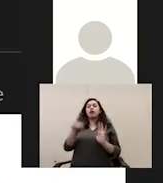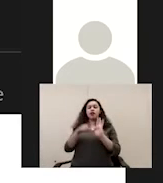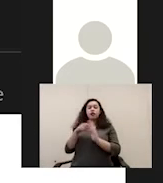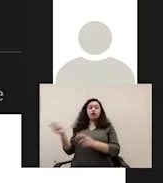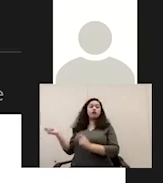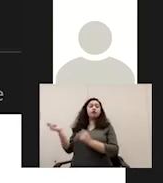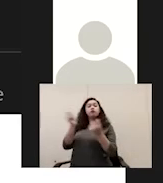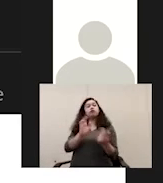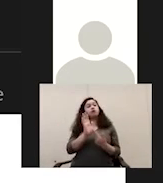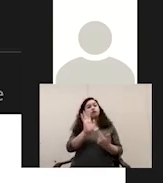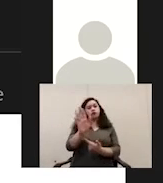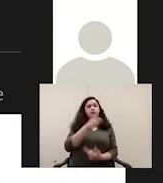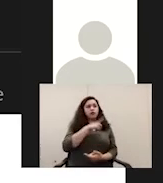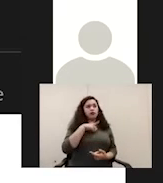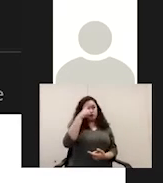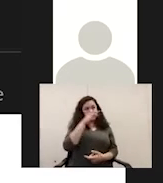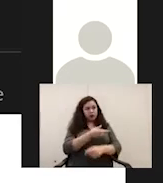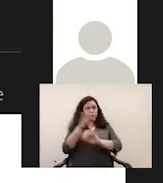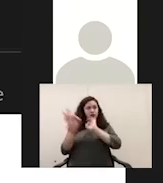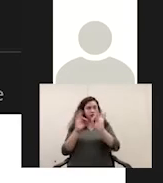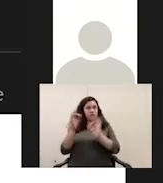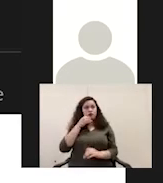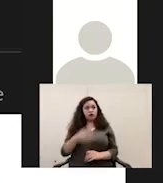tratamiento. Si ustedes